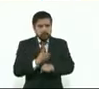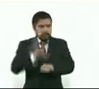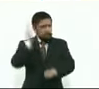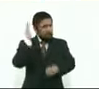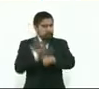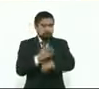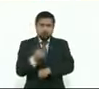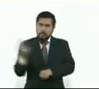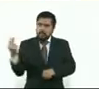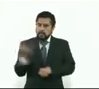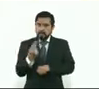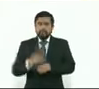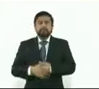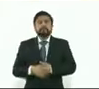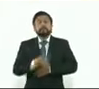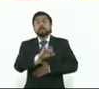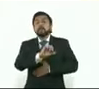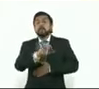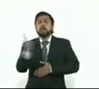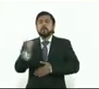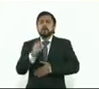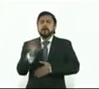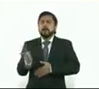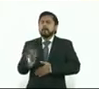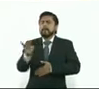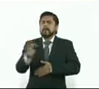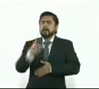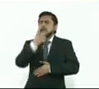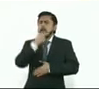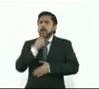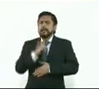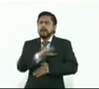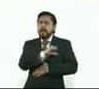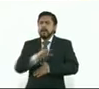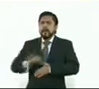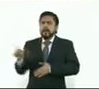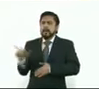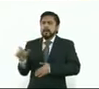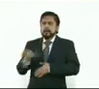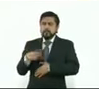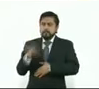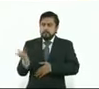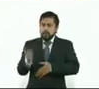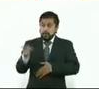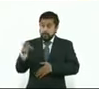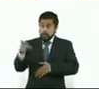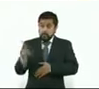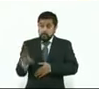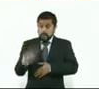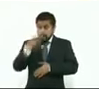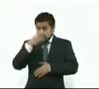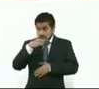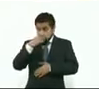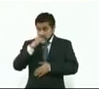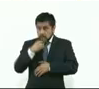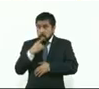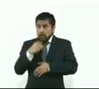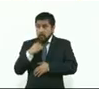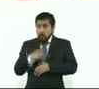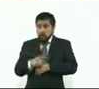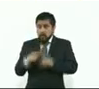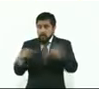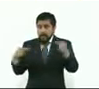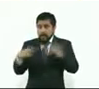nada más para el alcalde preguntarle, ¿cómo les fue con la venta de Nochebuenas? Sí se logró la meta, creo que eran